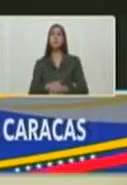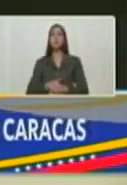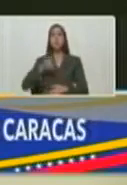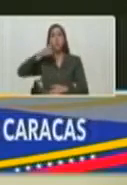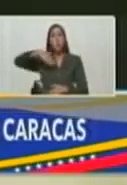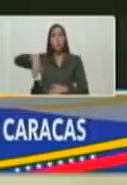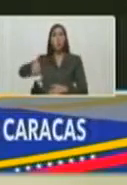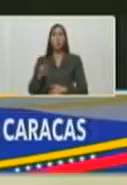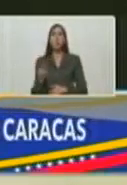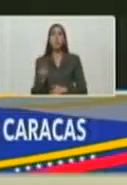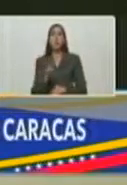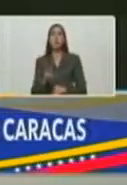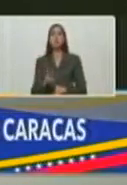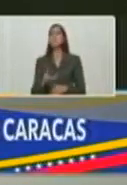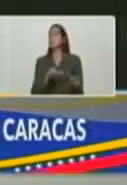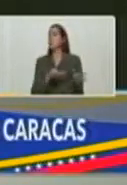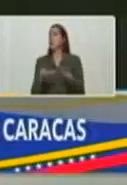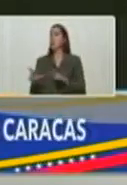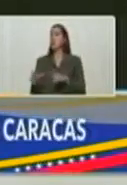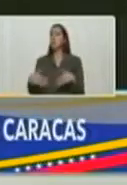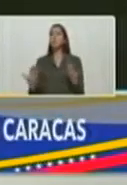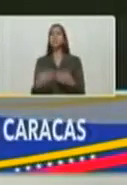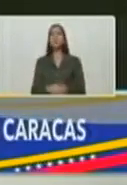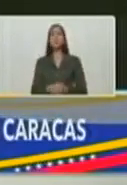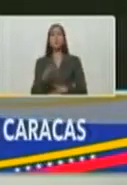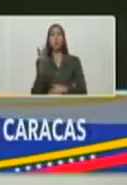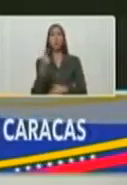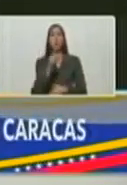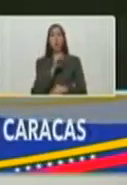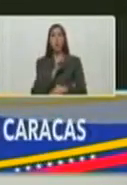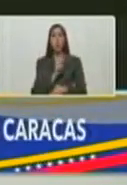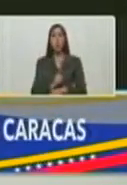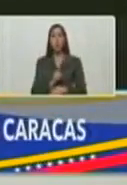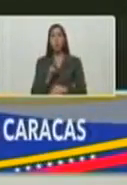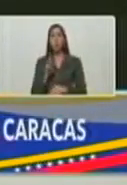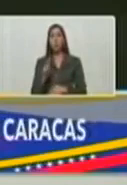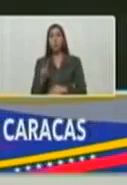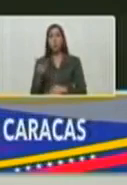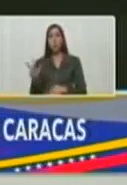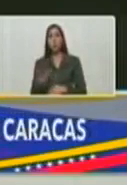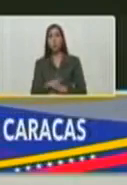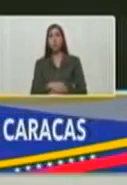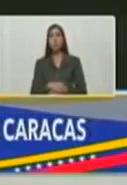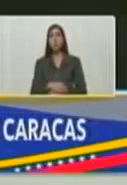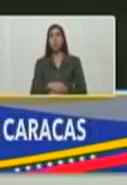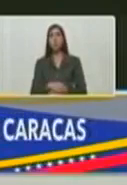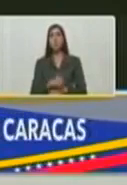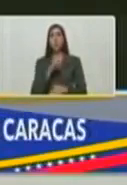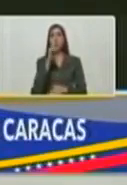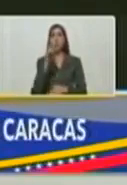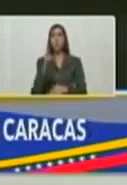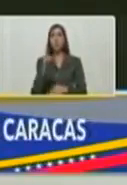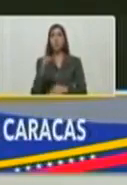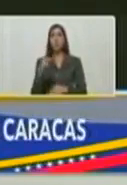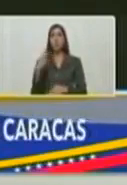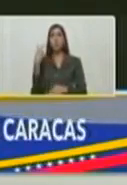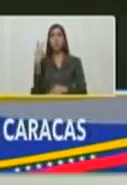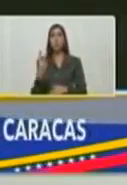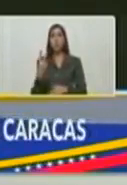Venezuela. Estamos listos. A la cuenta de tres, llega la Navidad. A la una, a las